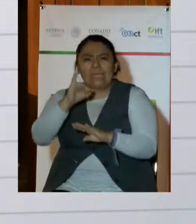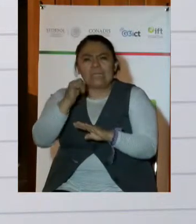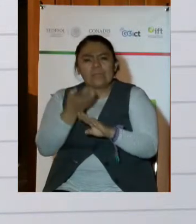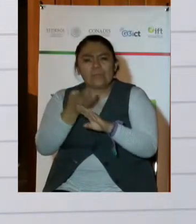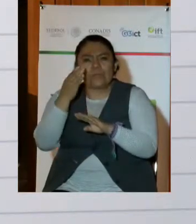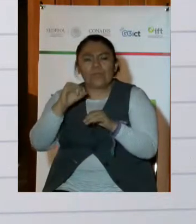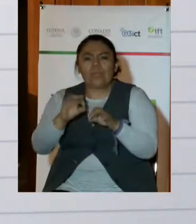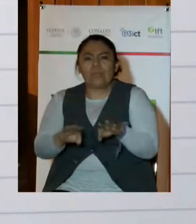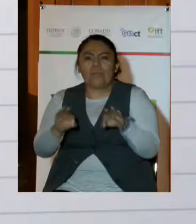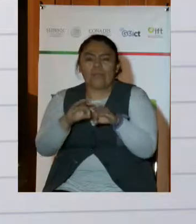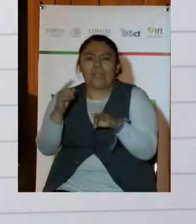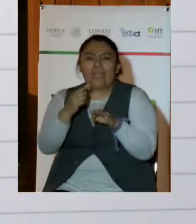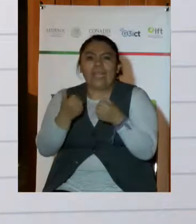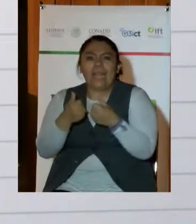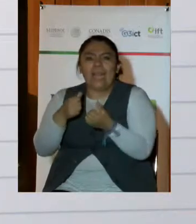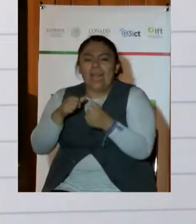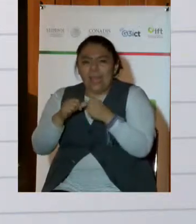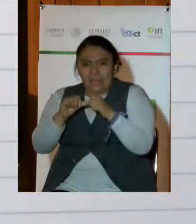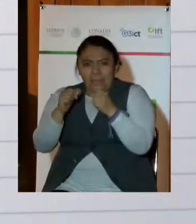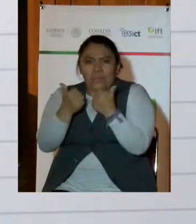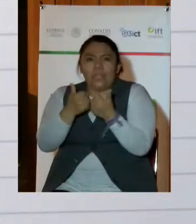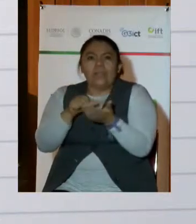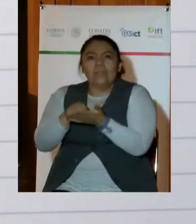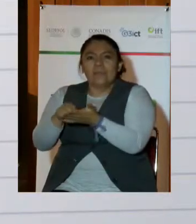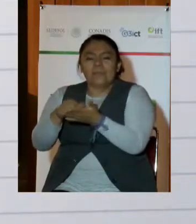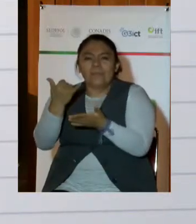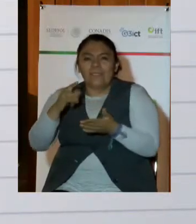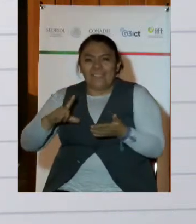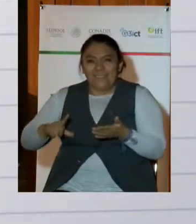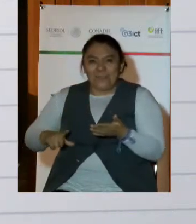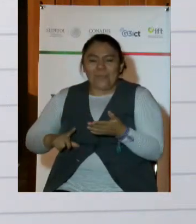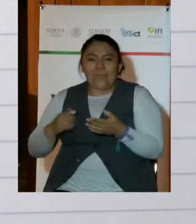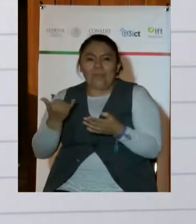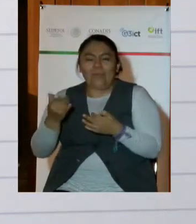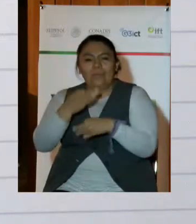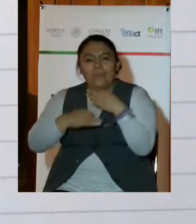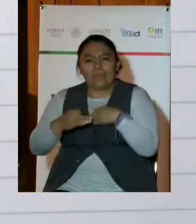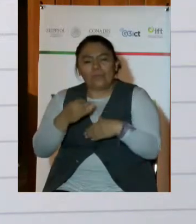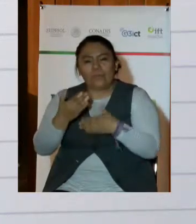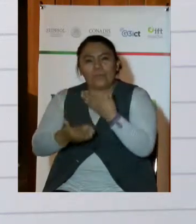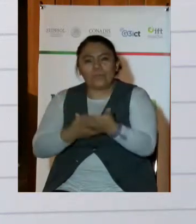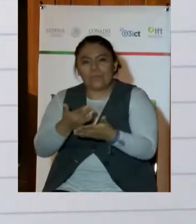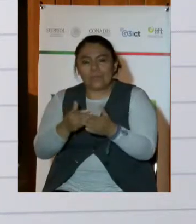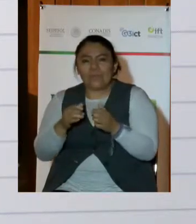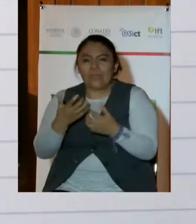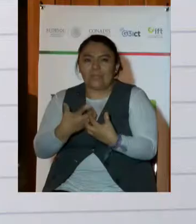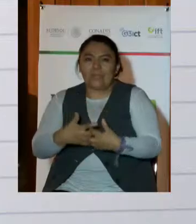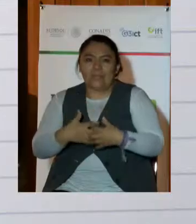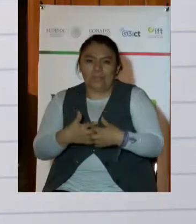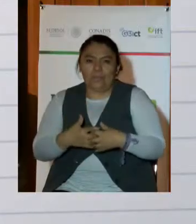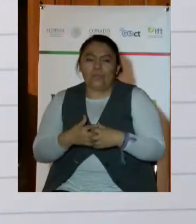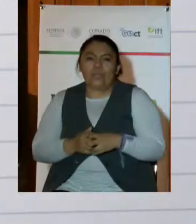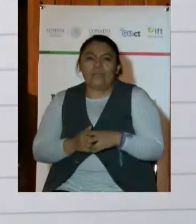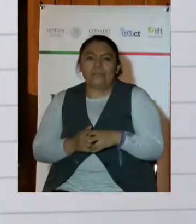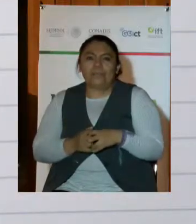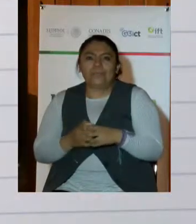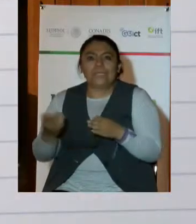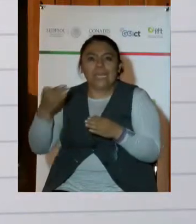los lineamientos. Entonces, yo creo que en 2 años, realmente con la voluntad de los actores, vamos a lograr mucho. Y sí, súper